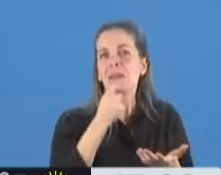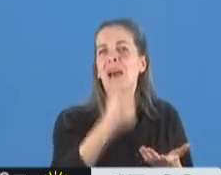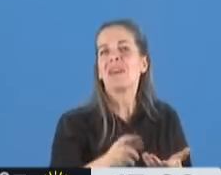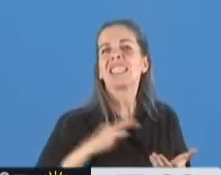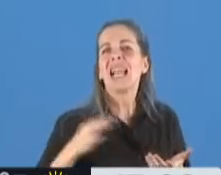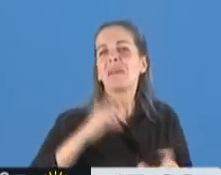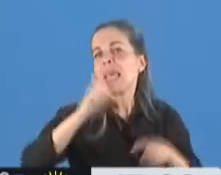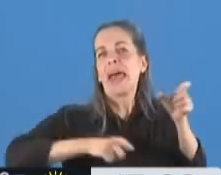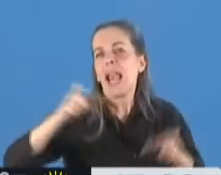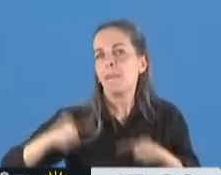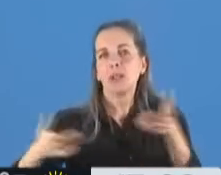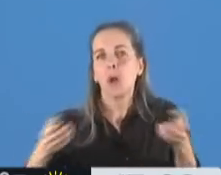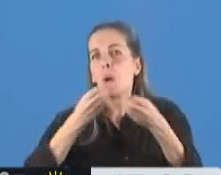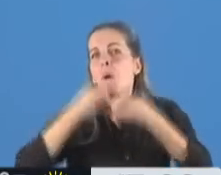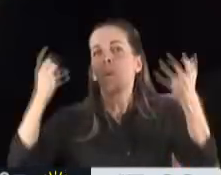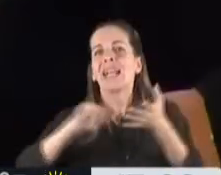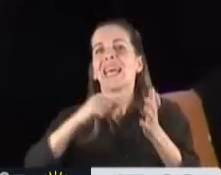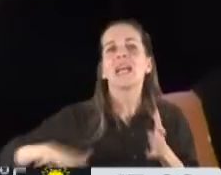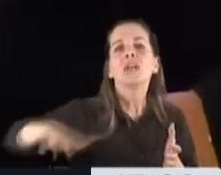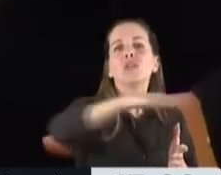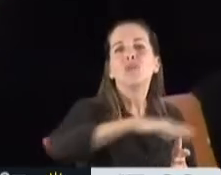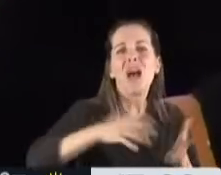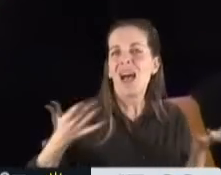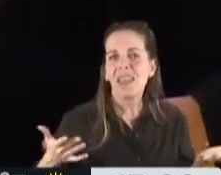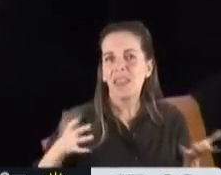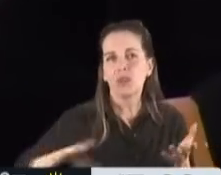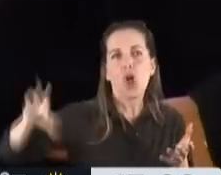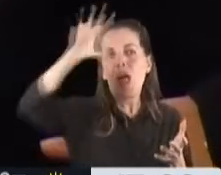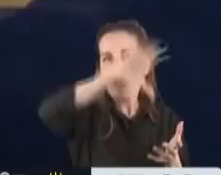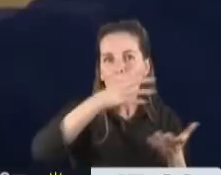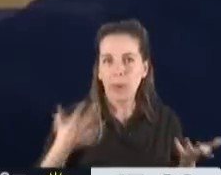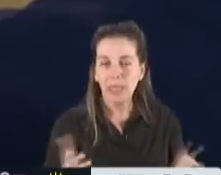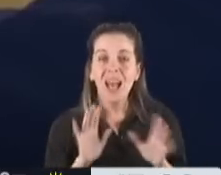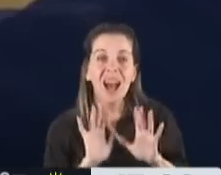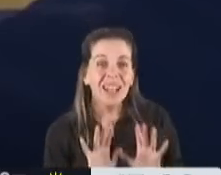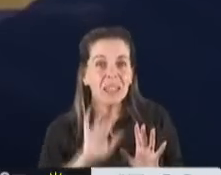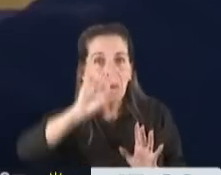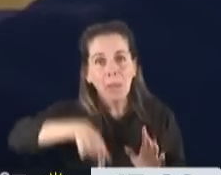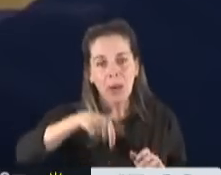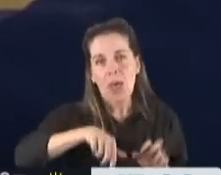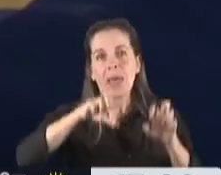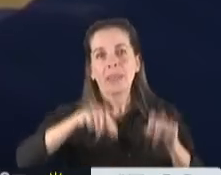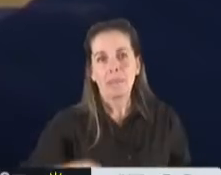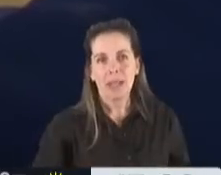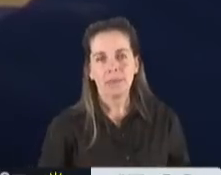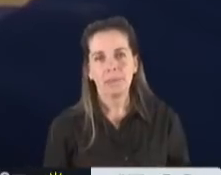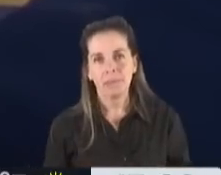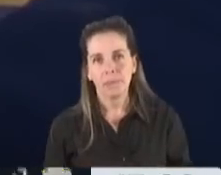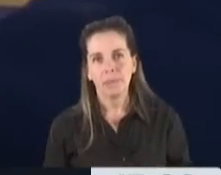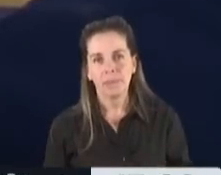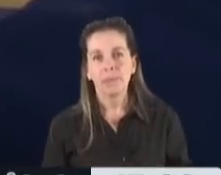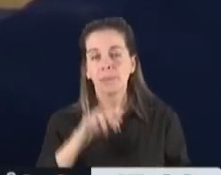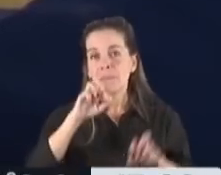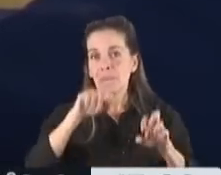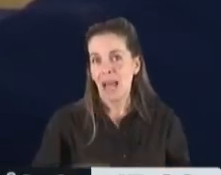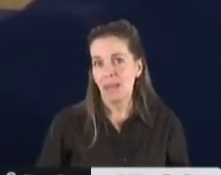de la gente en la ciudad donde había nacido, donde vivía. Y así surgió este plan, que se extendió